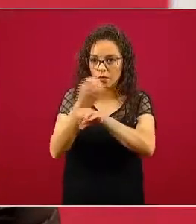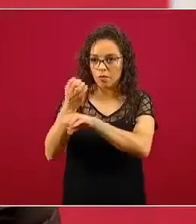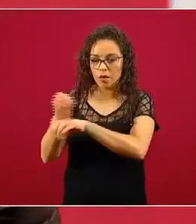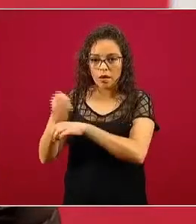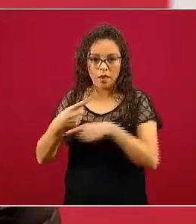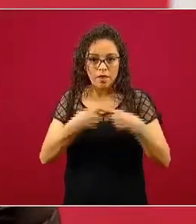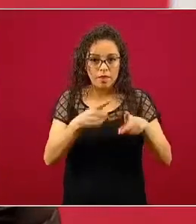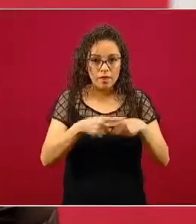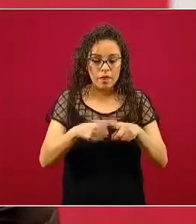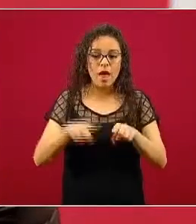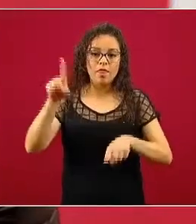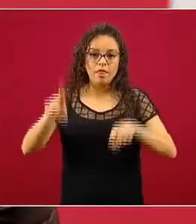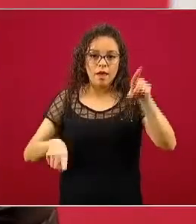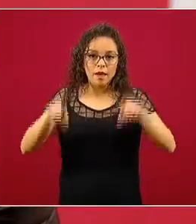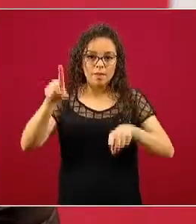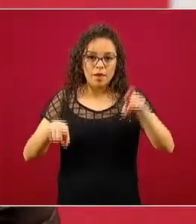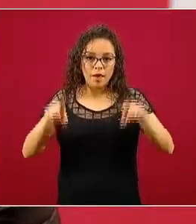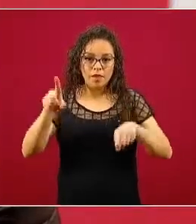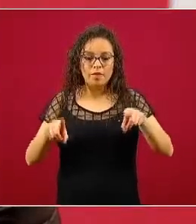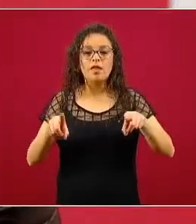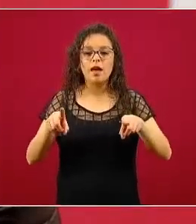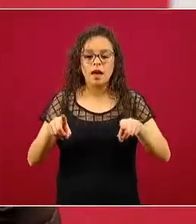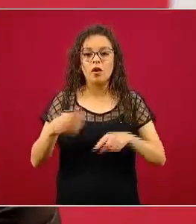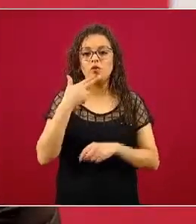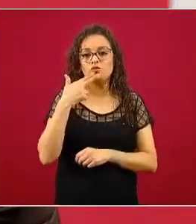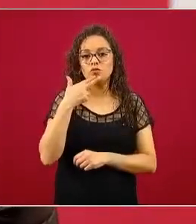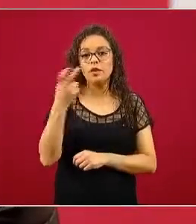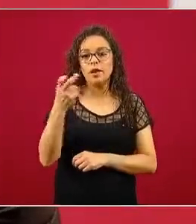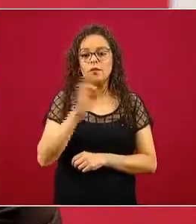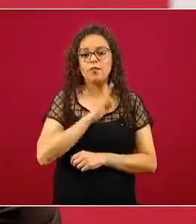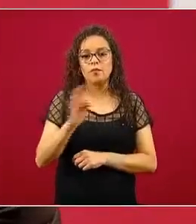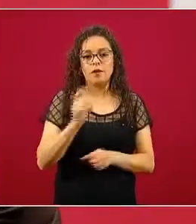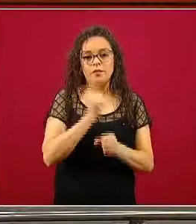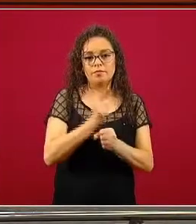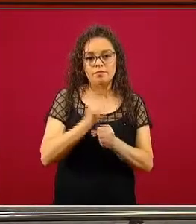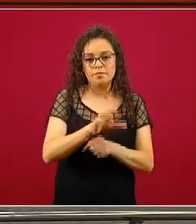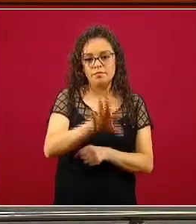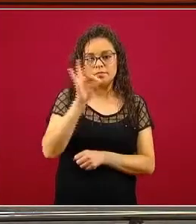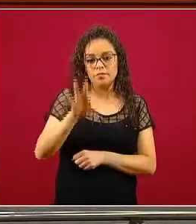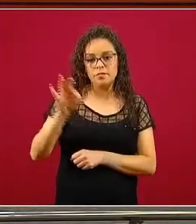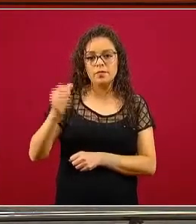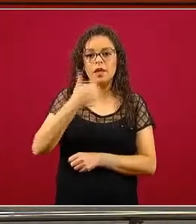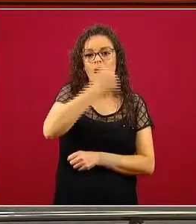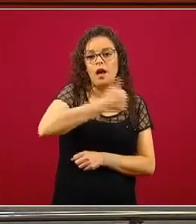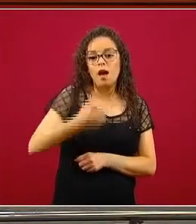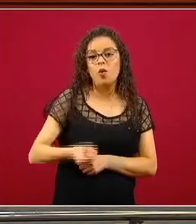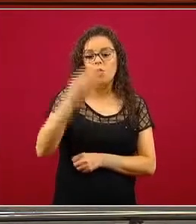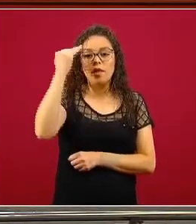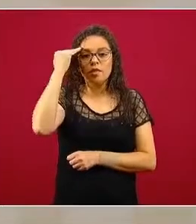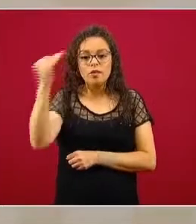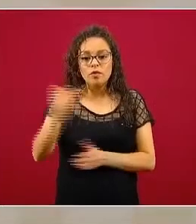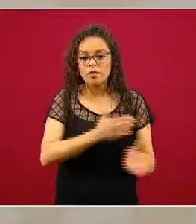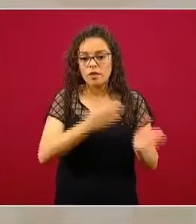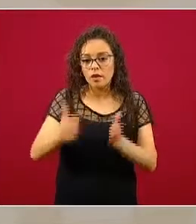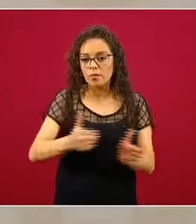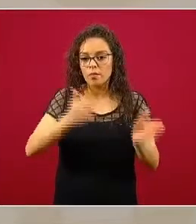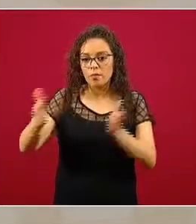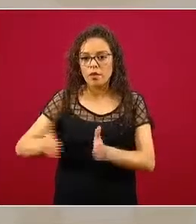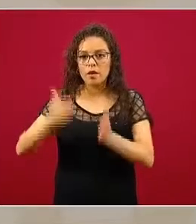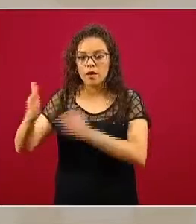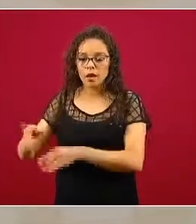varios indicadores que se utilizan para definir con qué periodicidad y qué tantas pruebas se van enviando, pero los